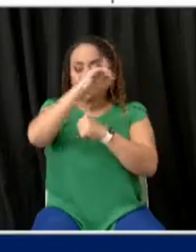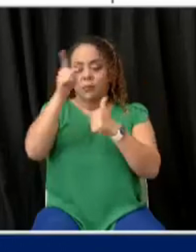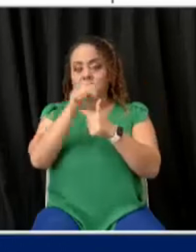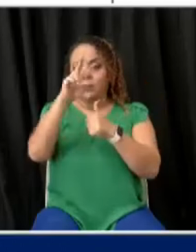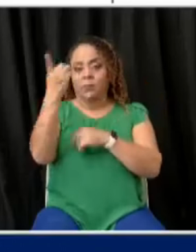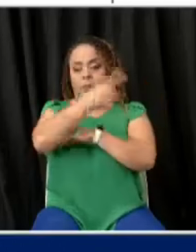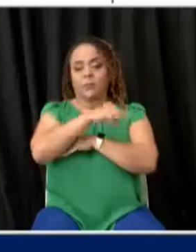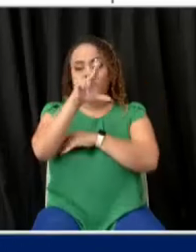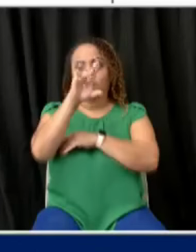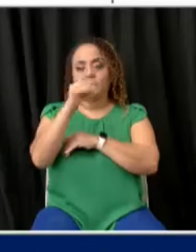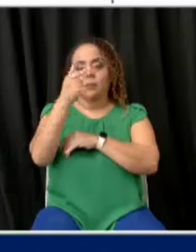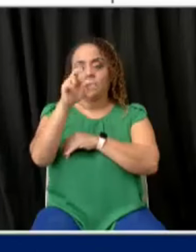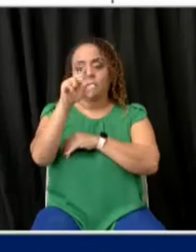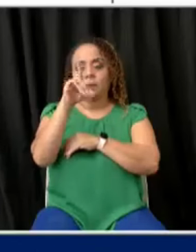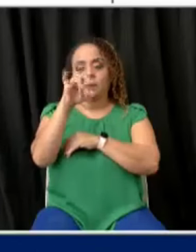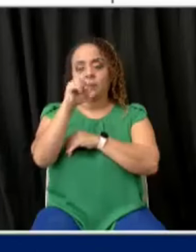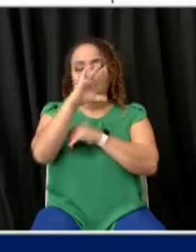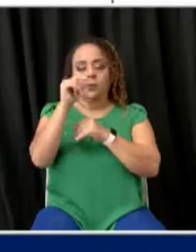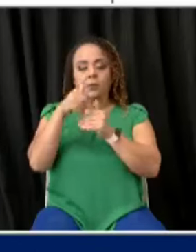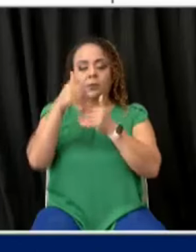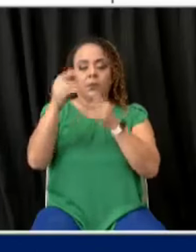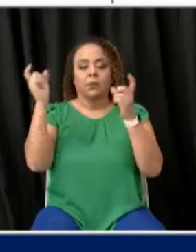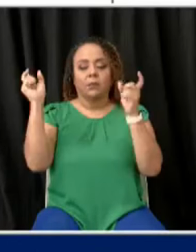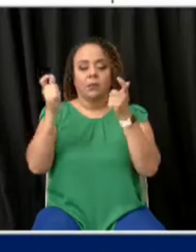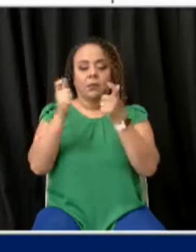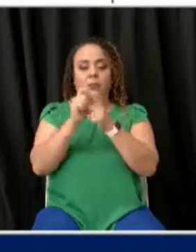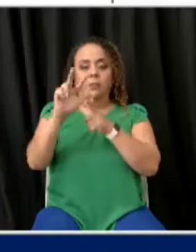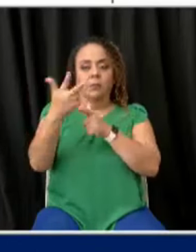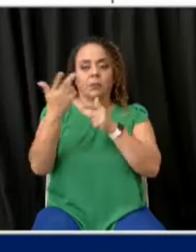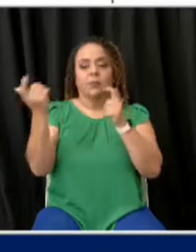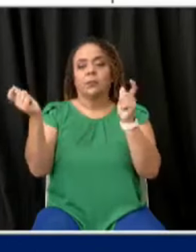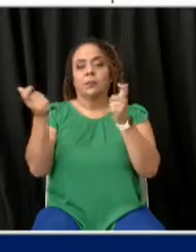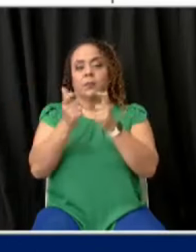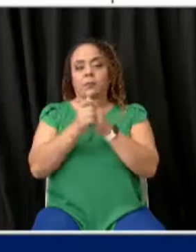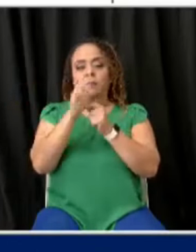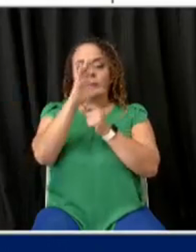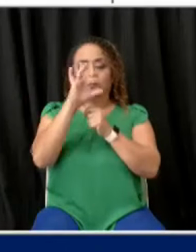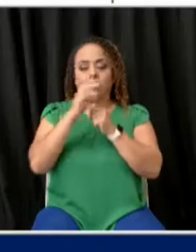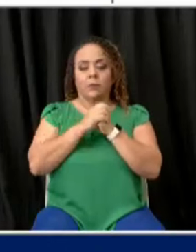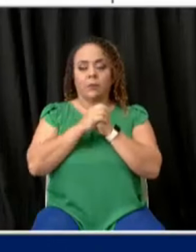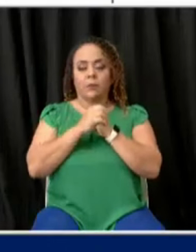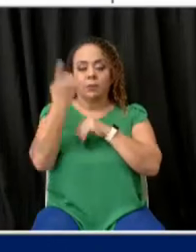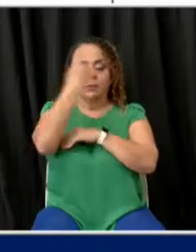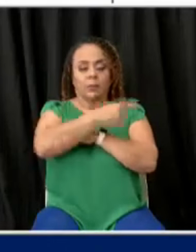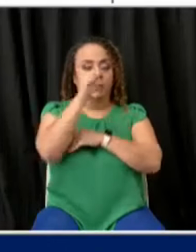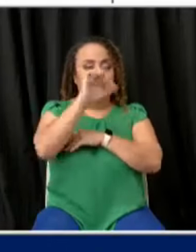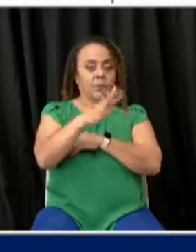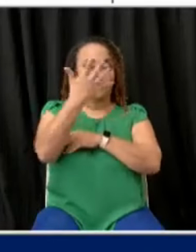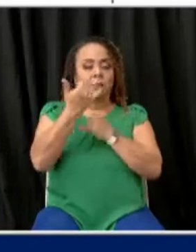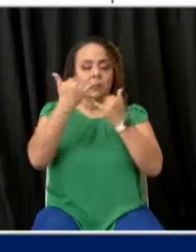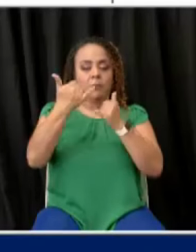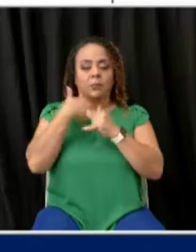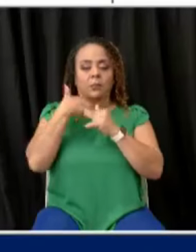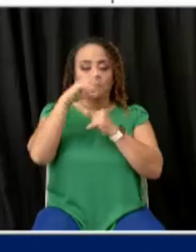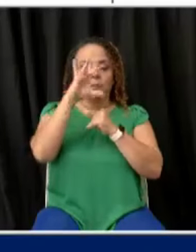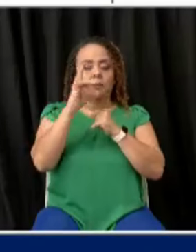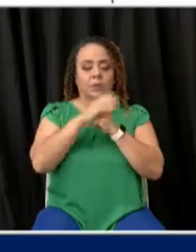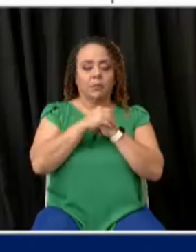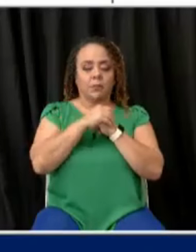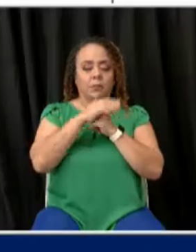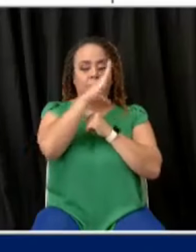días 39 grados y después va bajando al día tercero otra vez 38, al día quinto ya va por 38 y